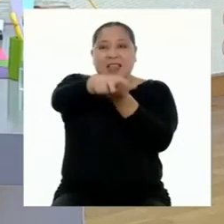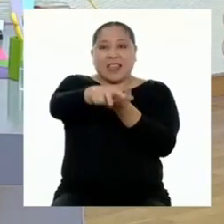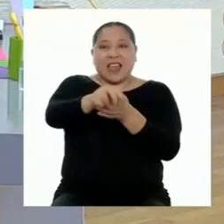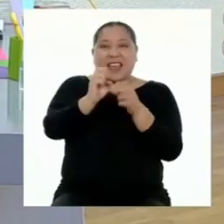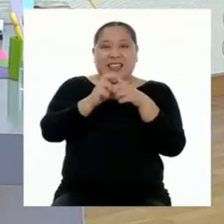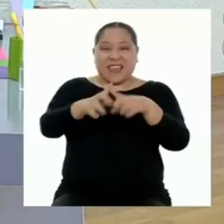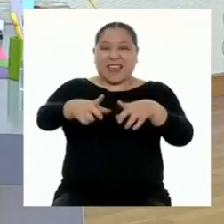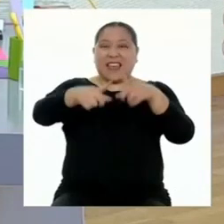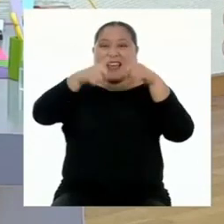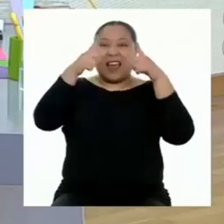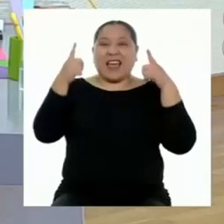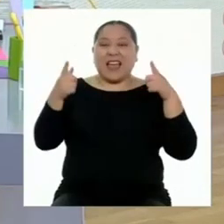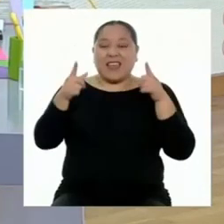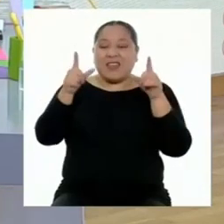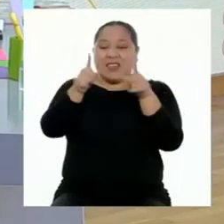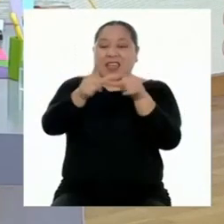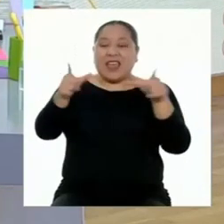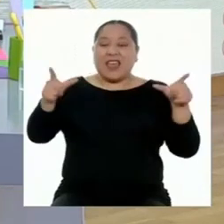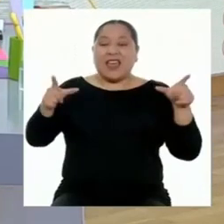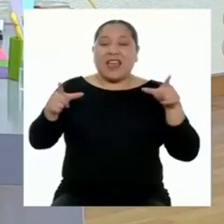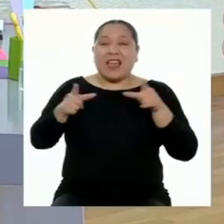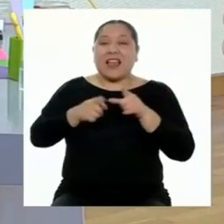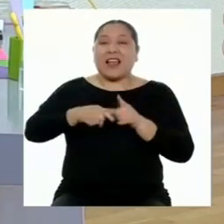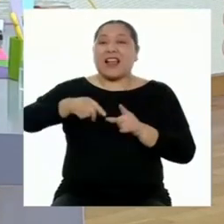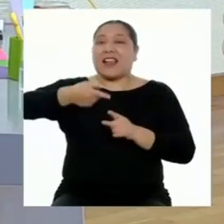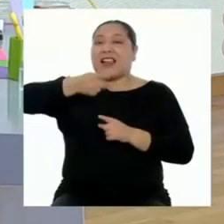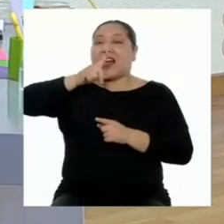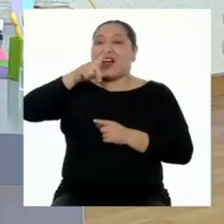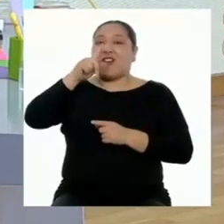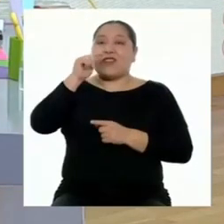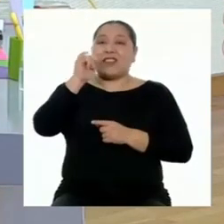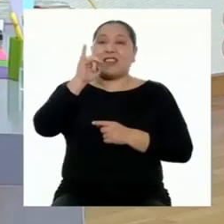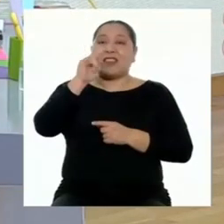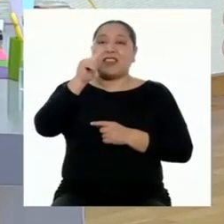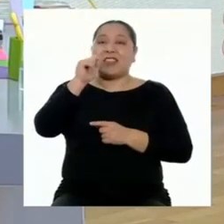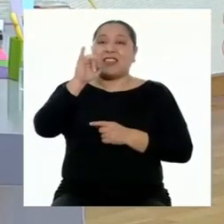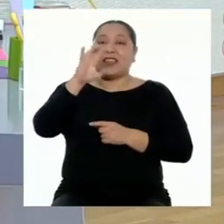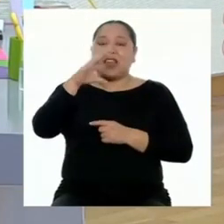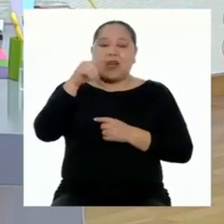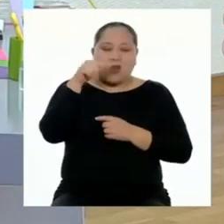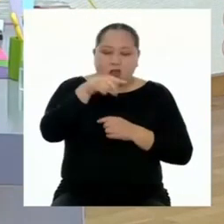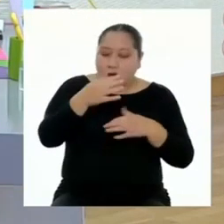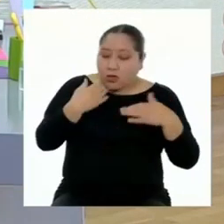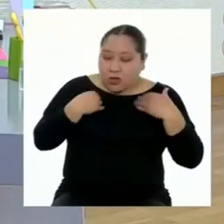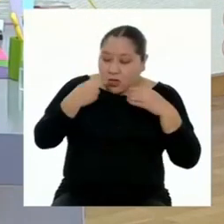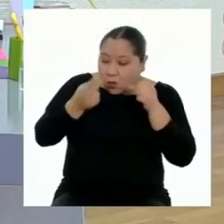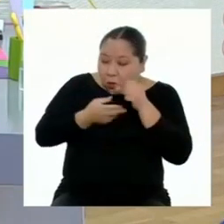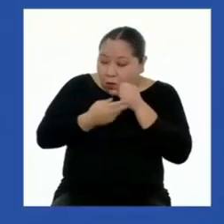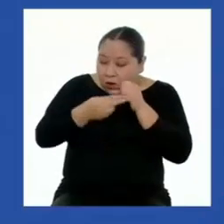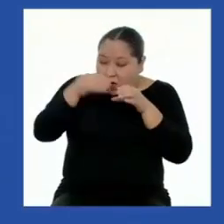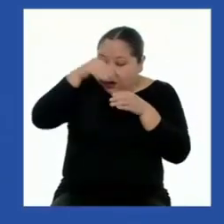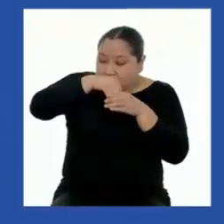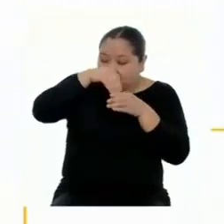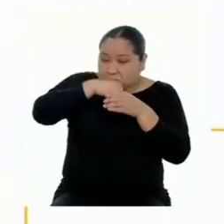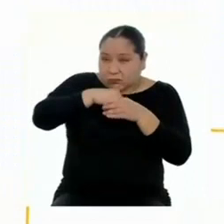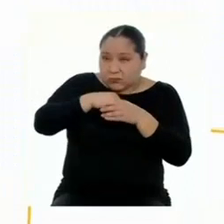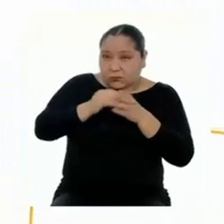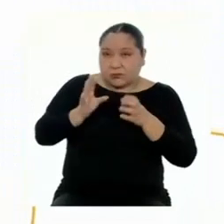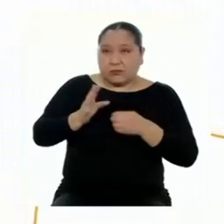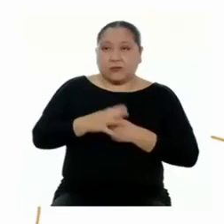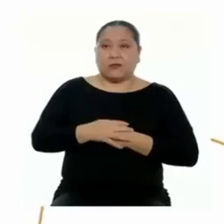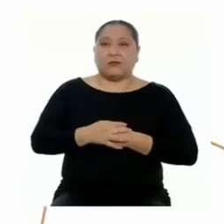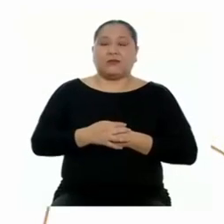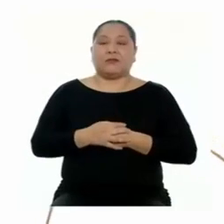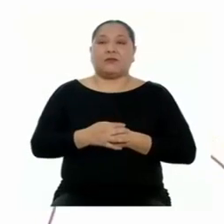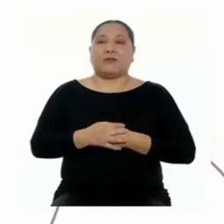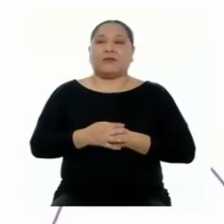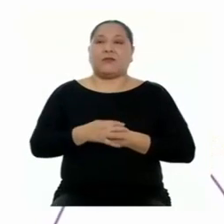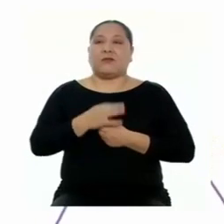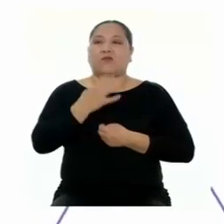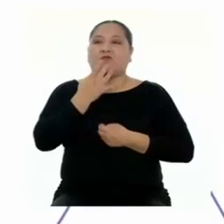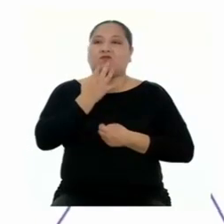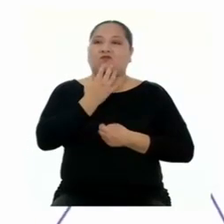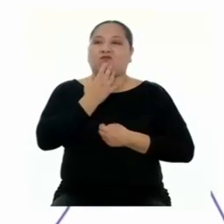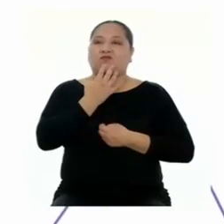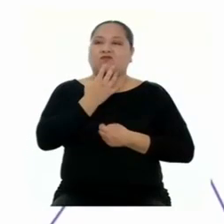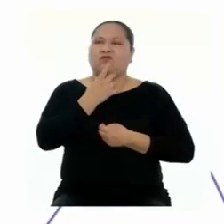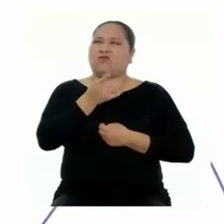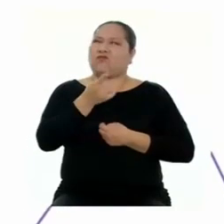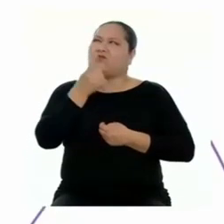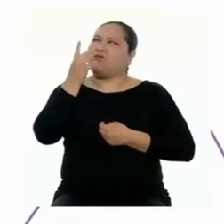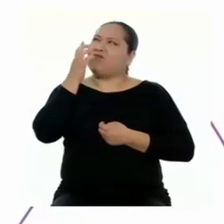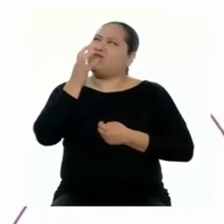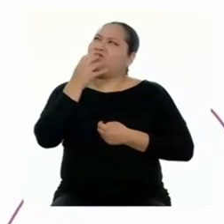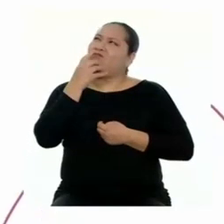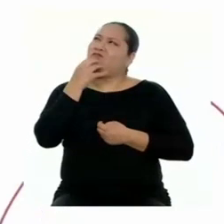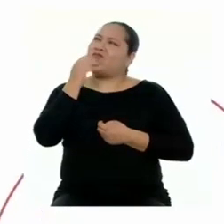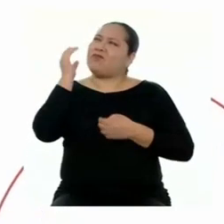para poder completar mi conexión. ¿No tendrás esa monedita por ahí? Oh, se me